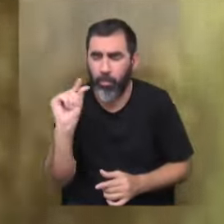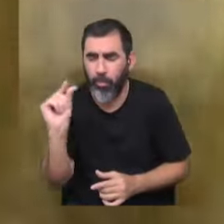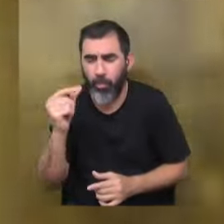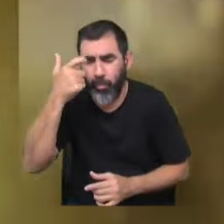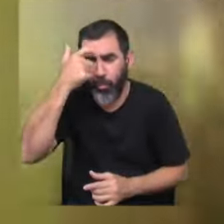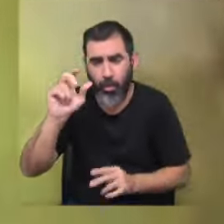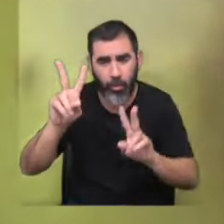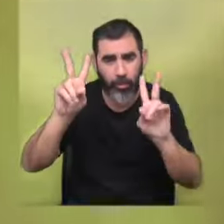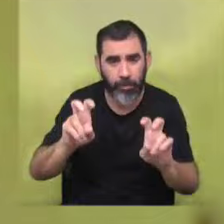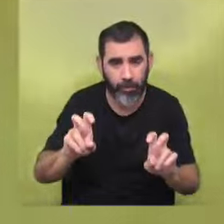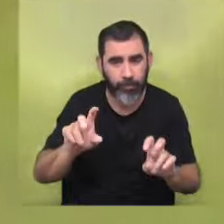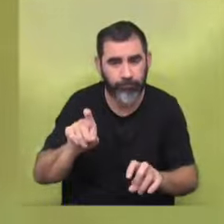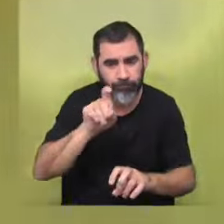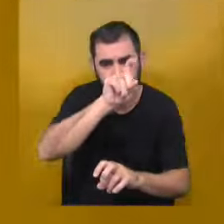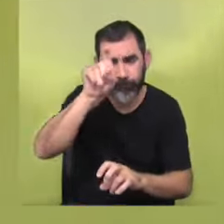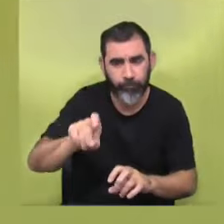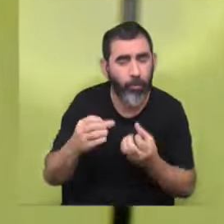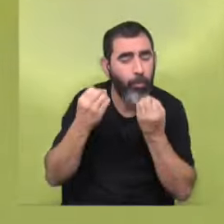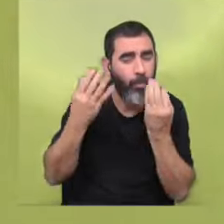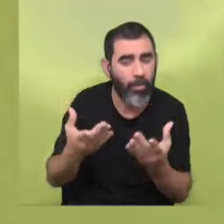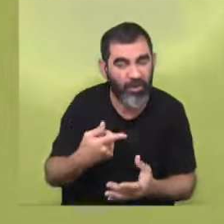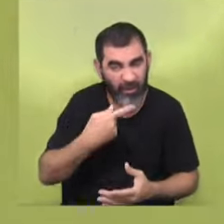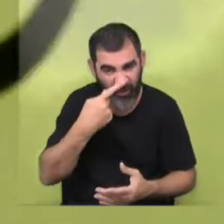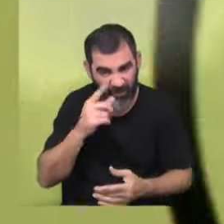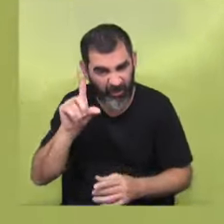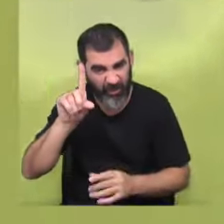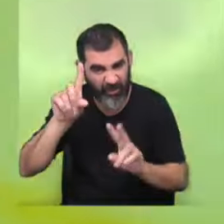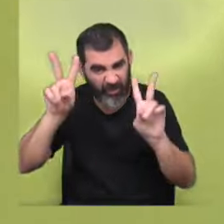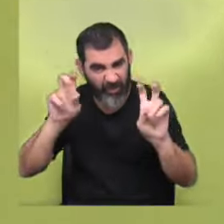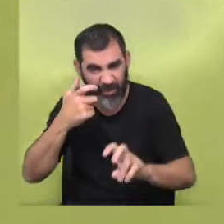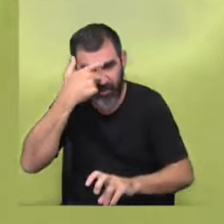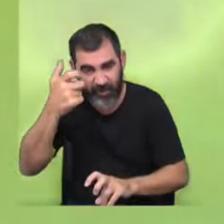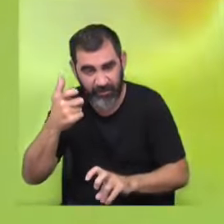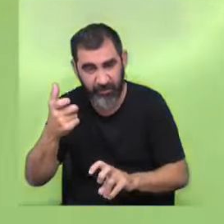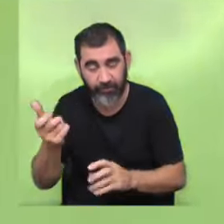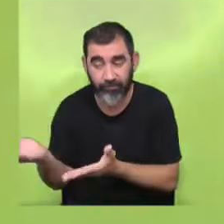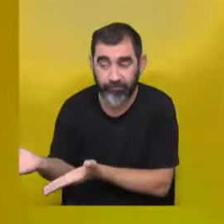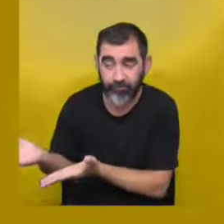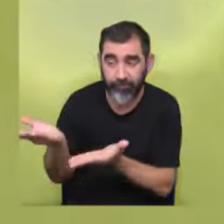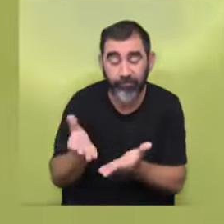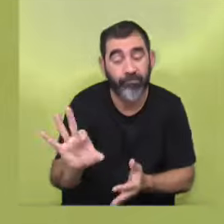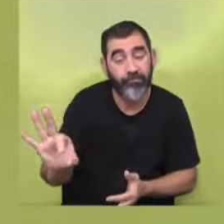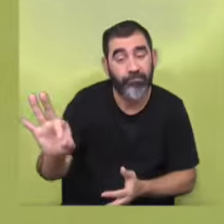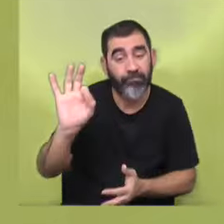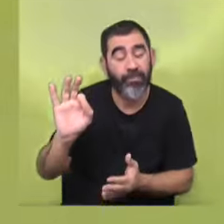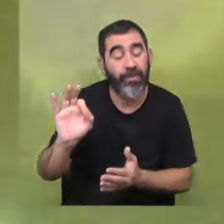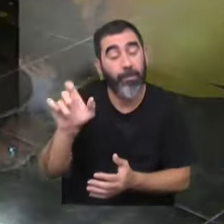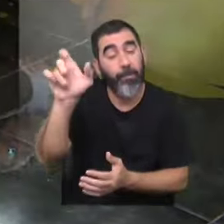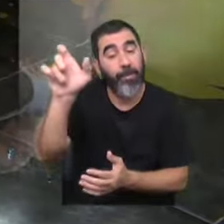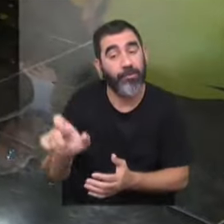queda arriba de eso la pregunta. ¿Por qué? ¿Nos importa la ciencia? Bueno, para hablar de eso elegimos un invitado